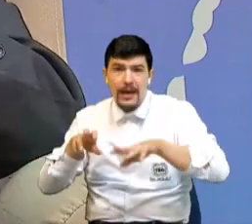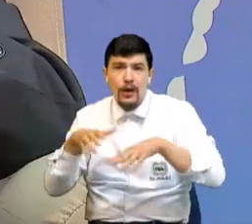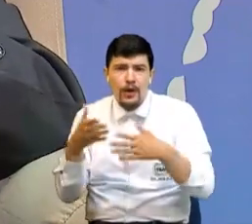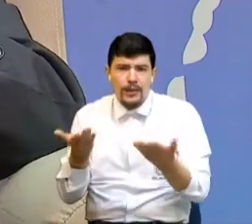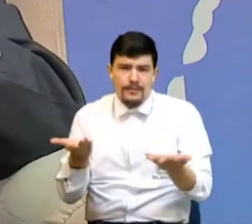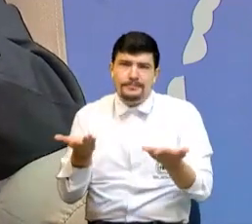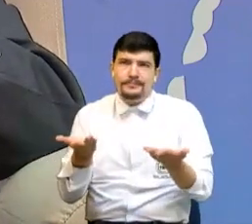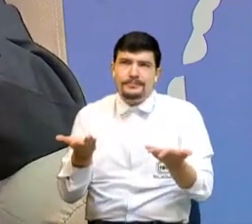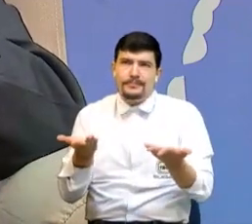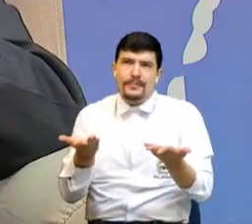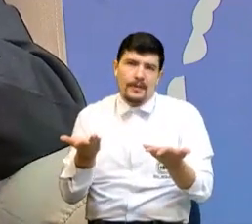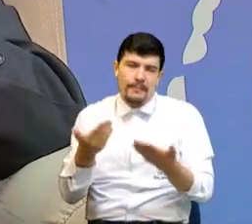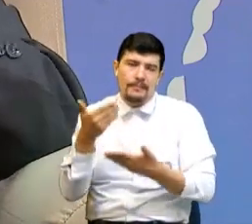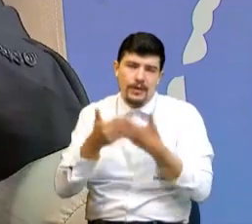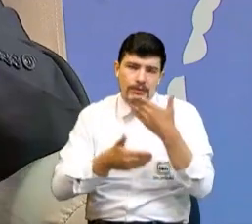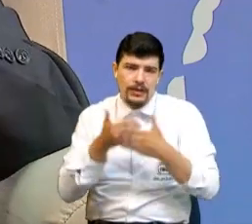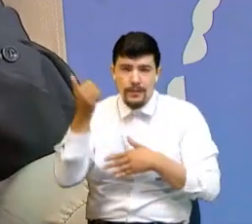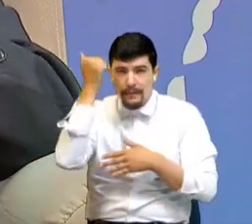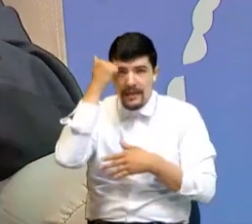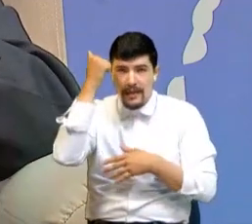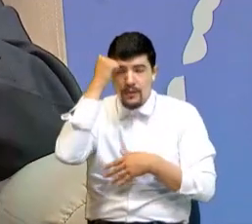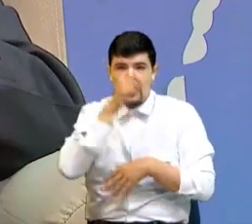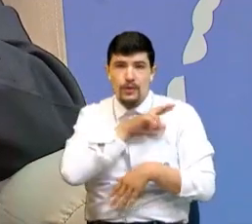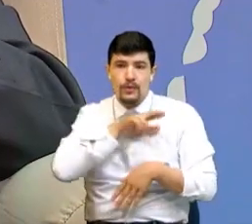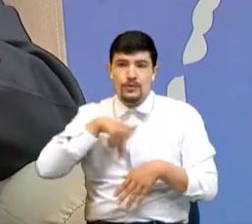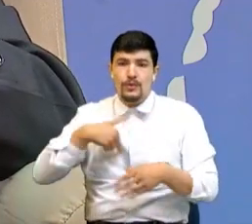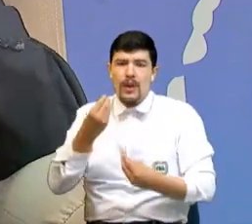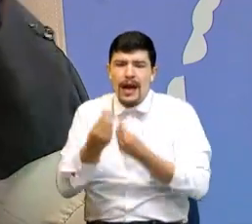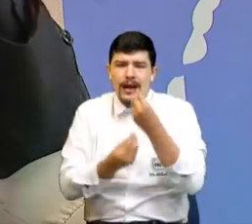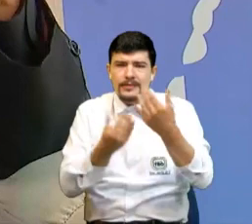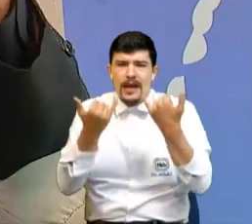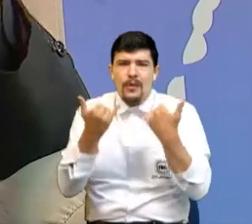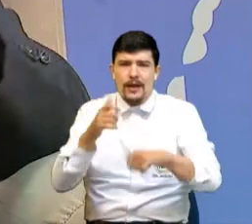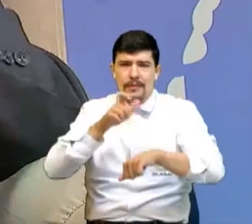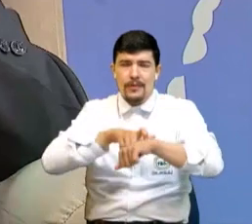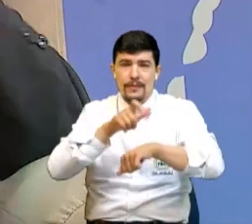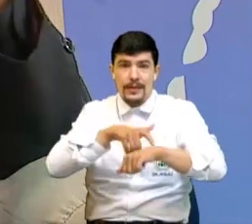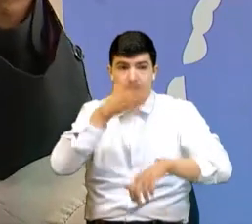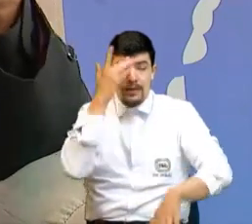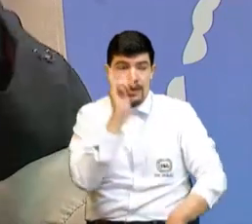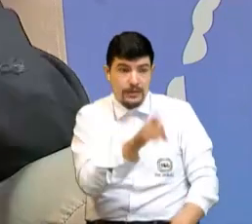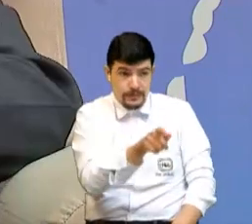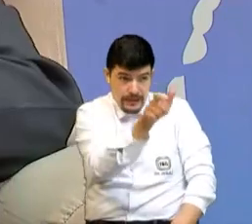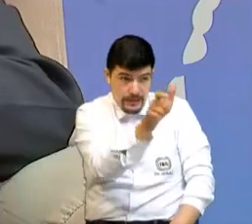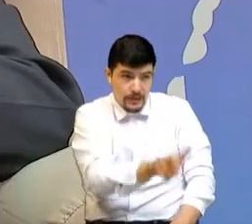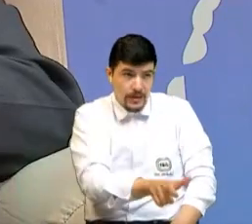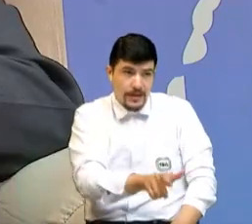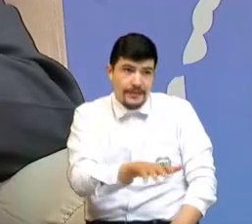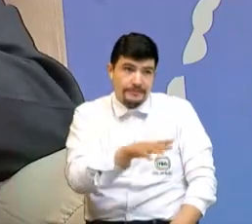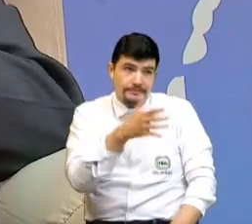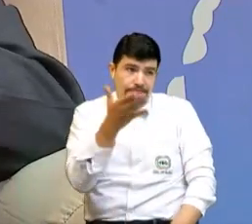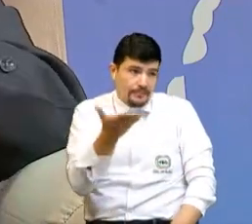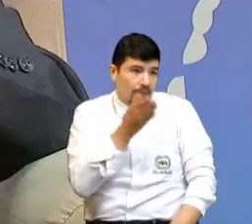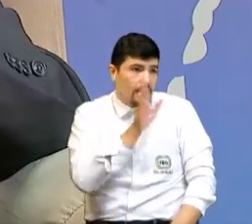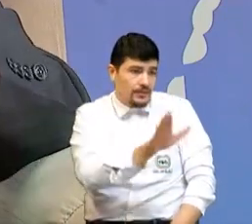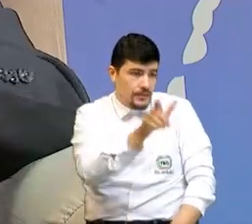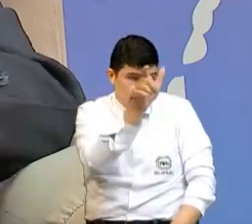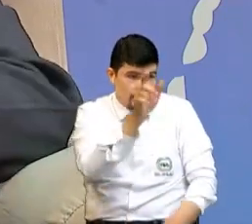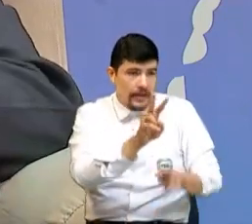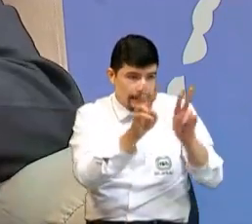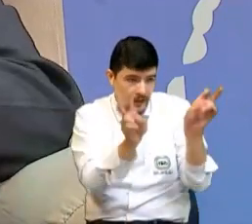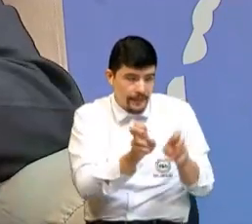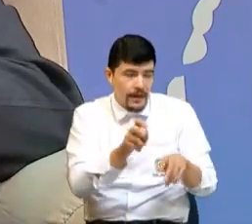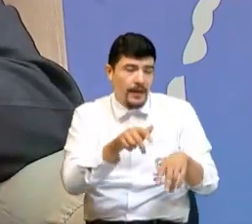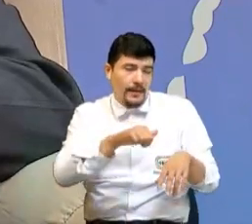ejercicio pedagógico que nosotros estamos haciendo en este momento, porque hay una persona que, no obstante, por el tema de su